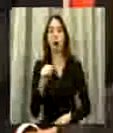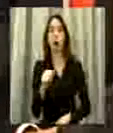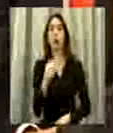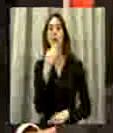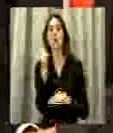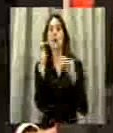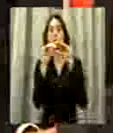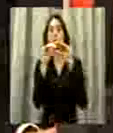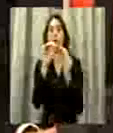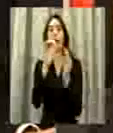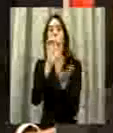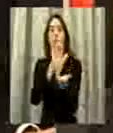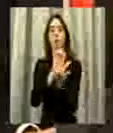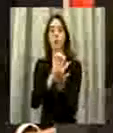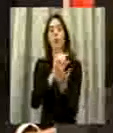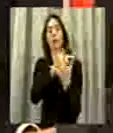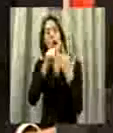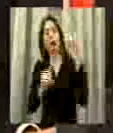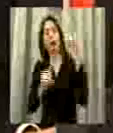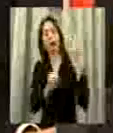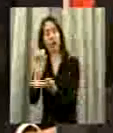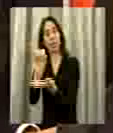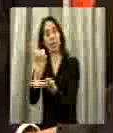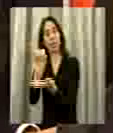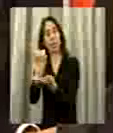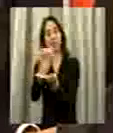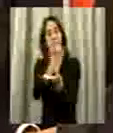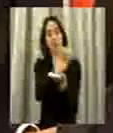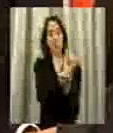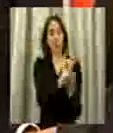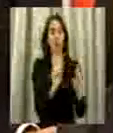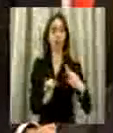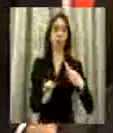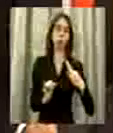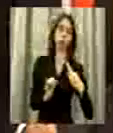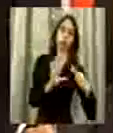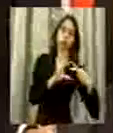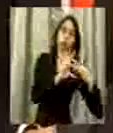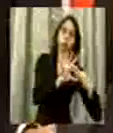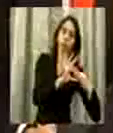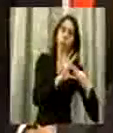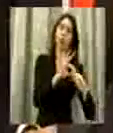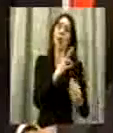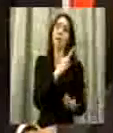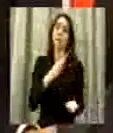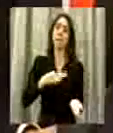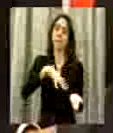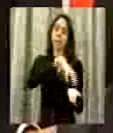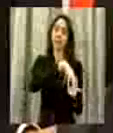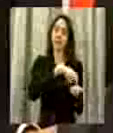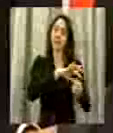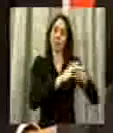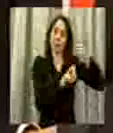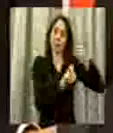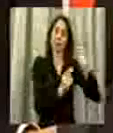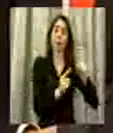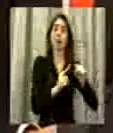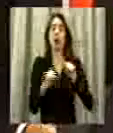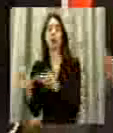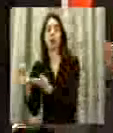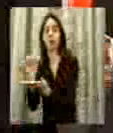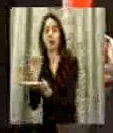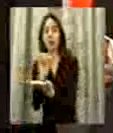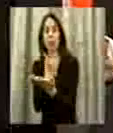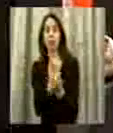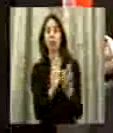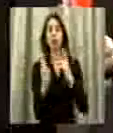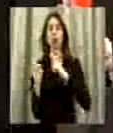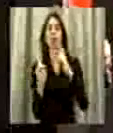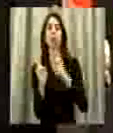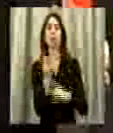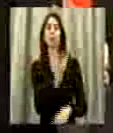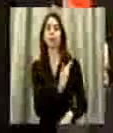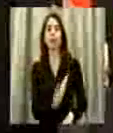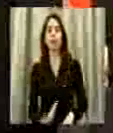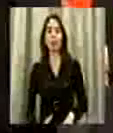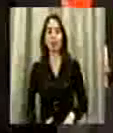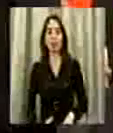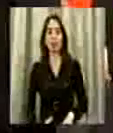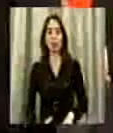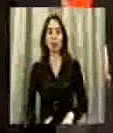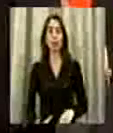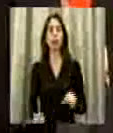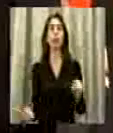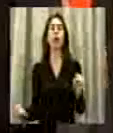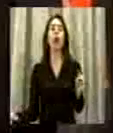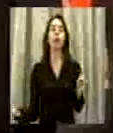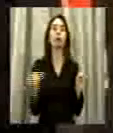Estado. Algunos de ellos son organismos que dependen del Ministerio de Hacienda, otros son organismos que se relacionan con el gobierno a través